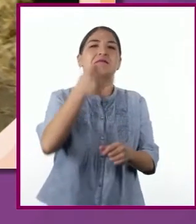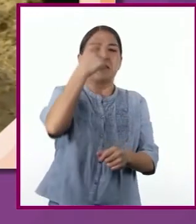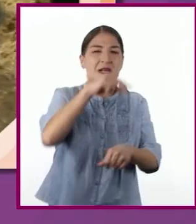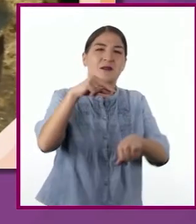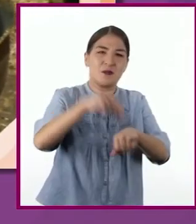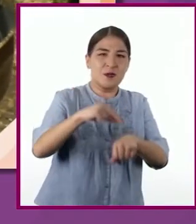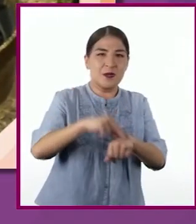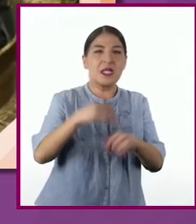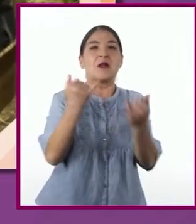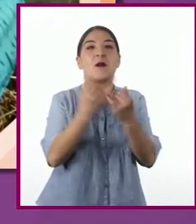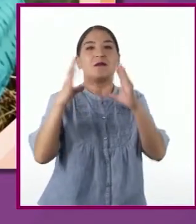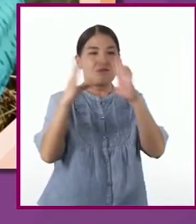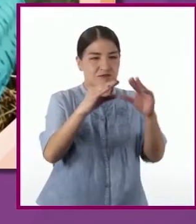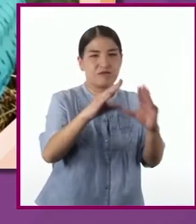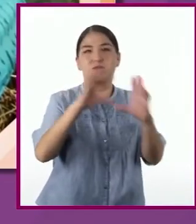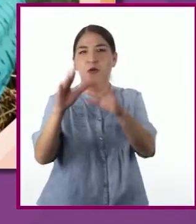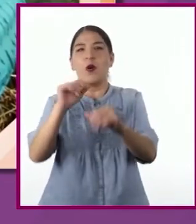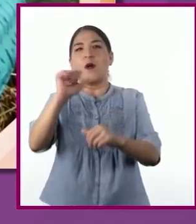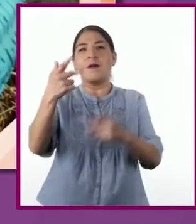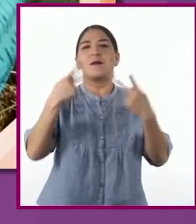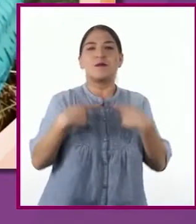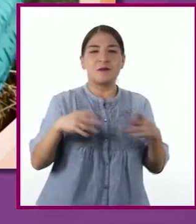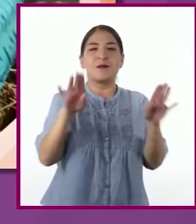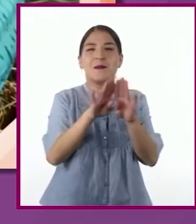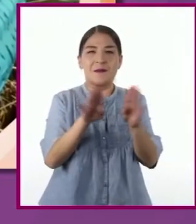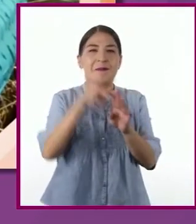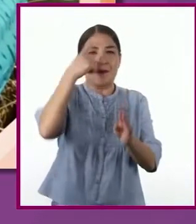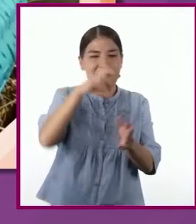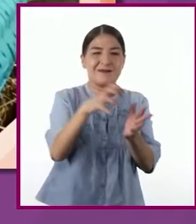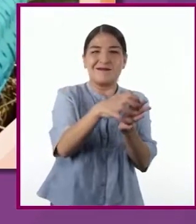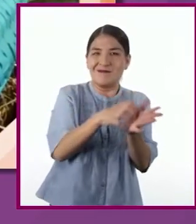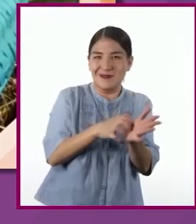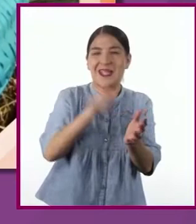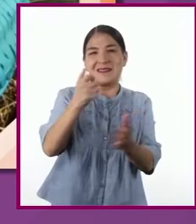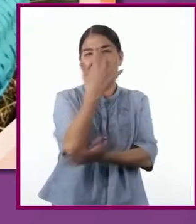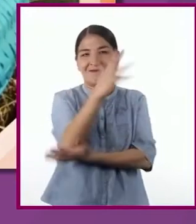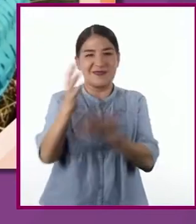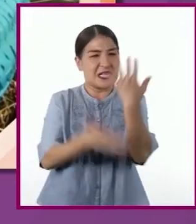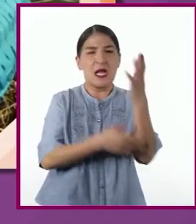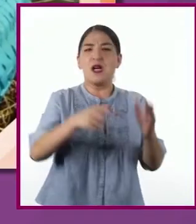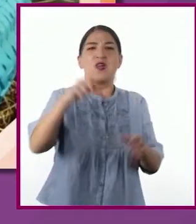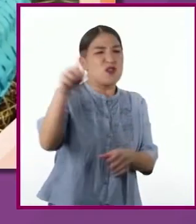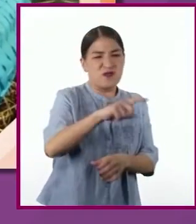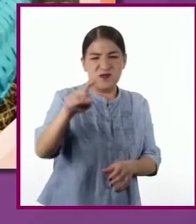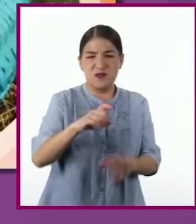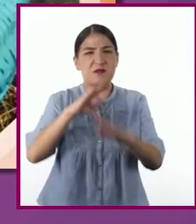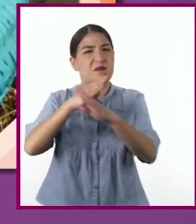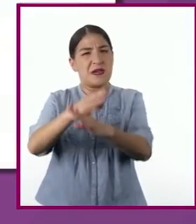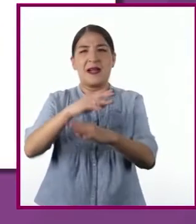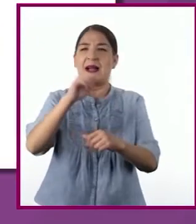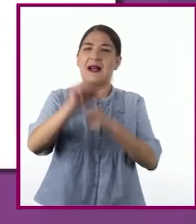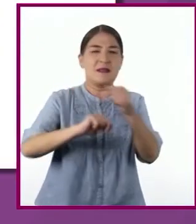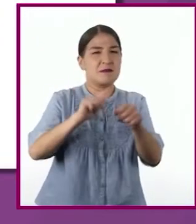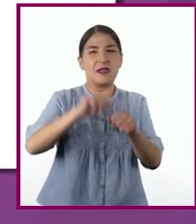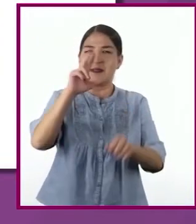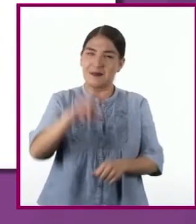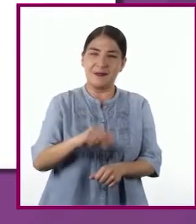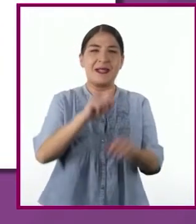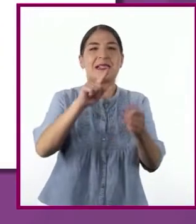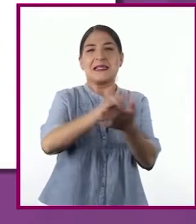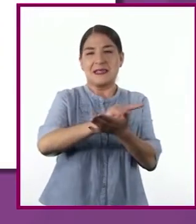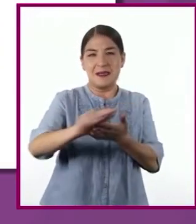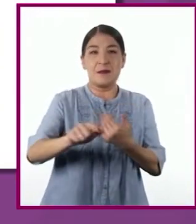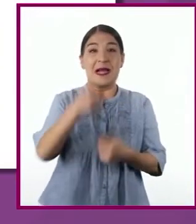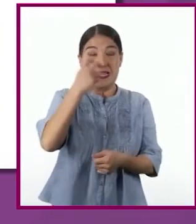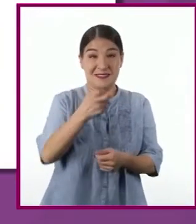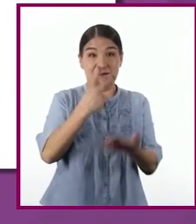personas a hacer sus propios huertos, de forma económica y amigable con el ambiente, sin pesticidas ni fertilizantes químicos. Con este proyecto,